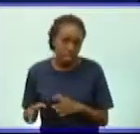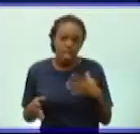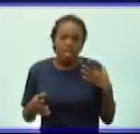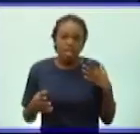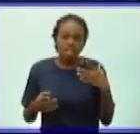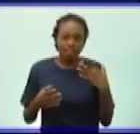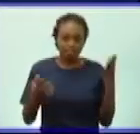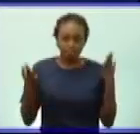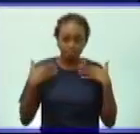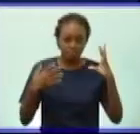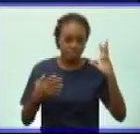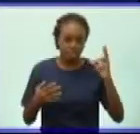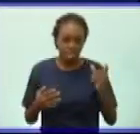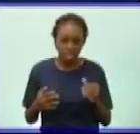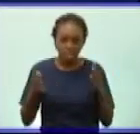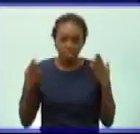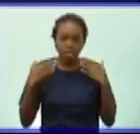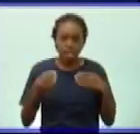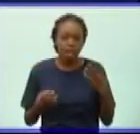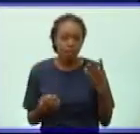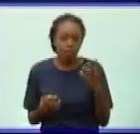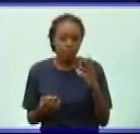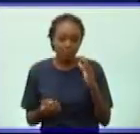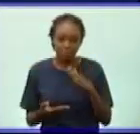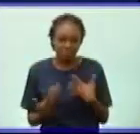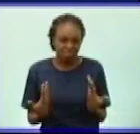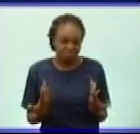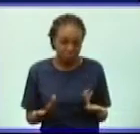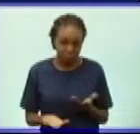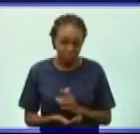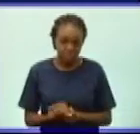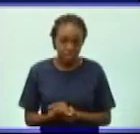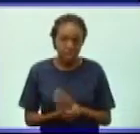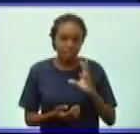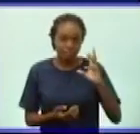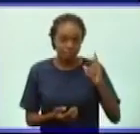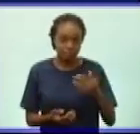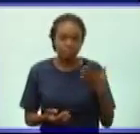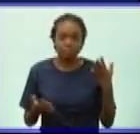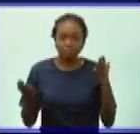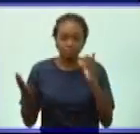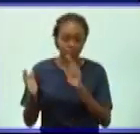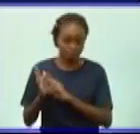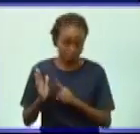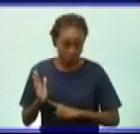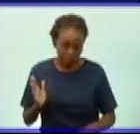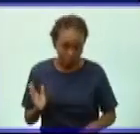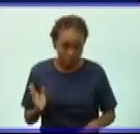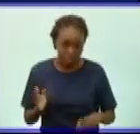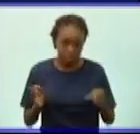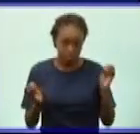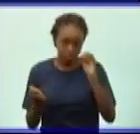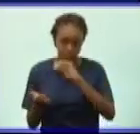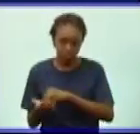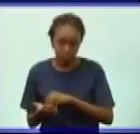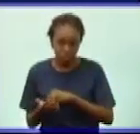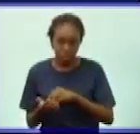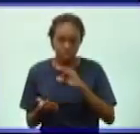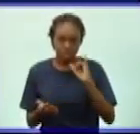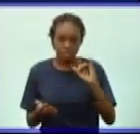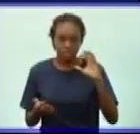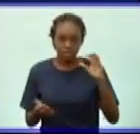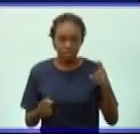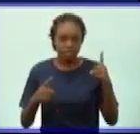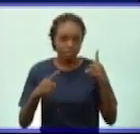ustedes podían calcular que la cantidad de energía suministrada es de 60 kilocalorías. Este es